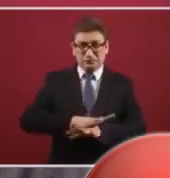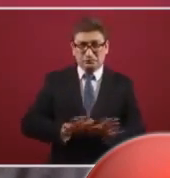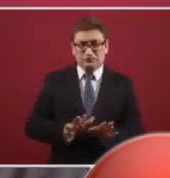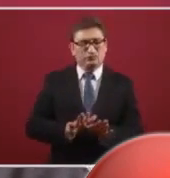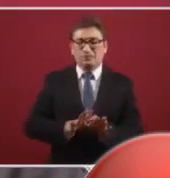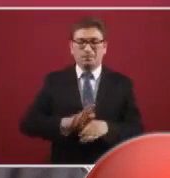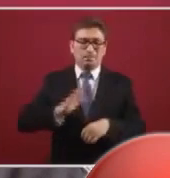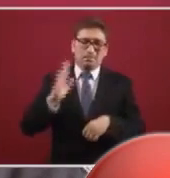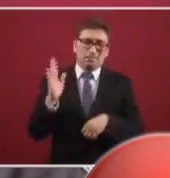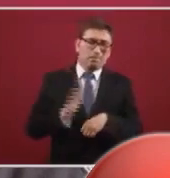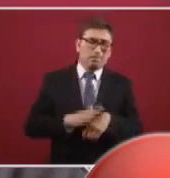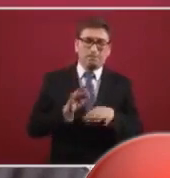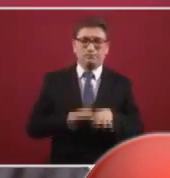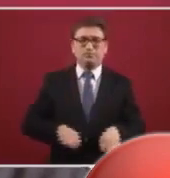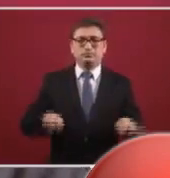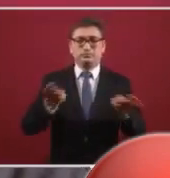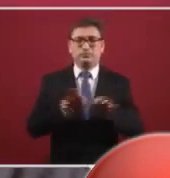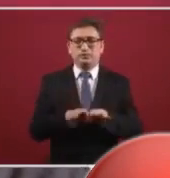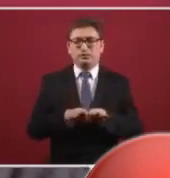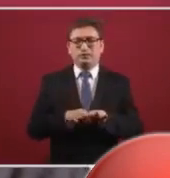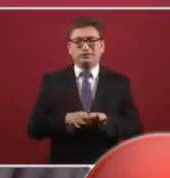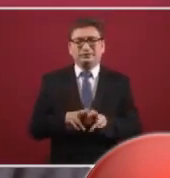Es un asunto